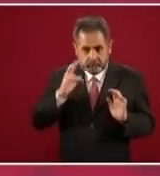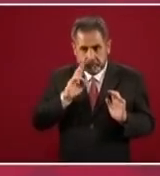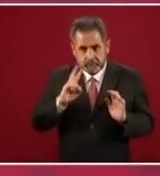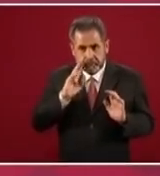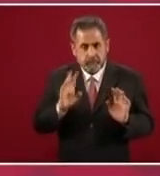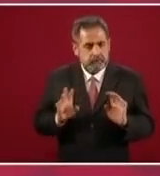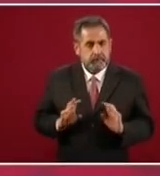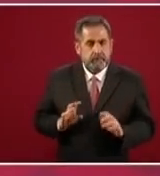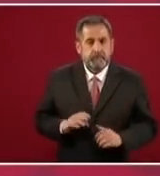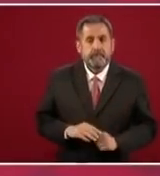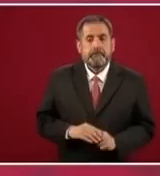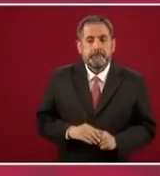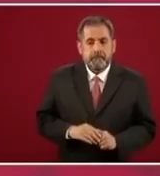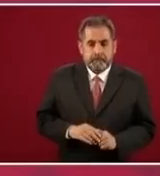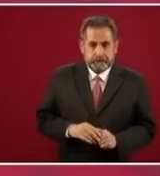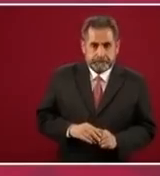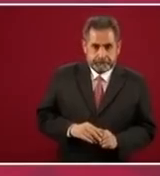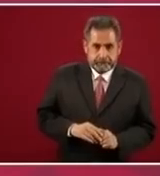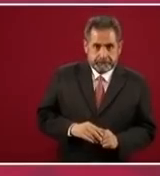realmente